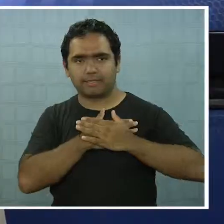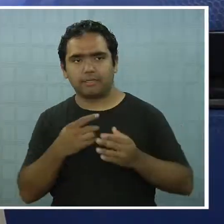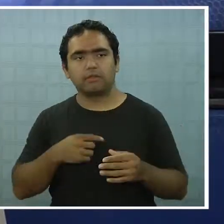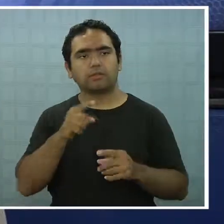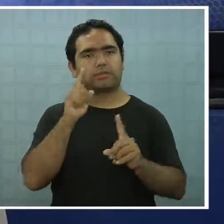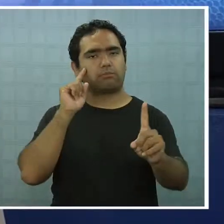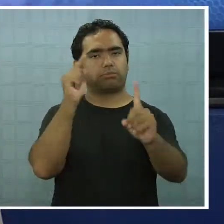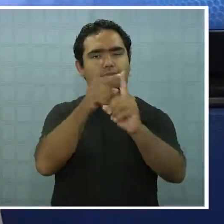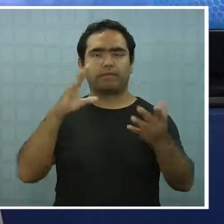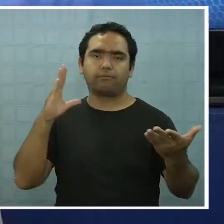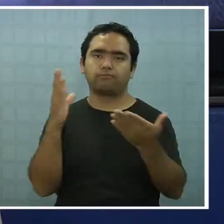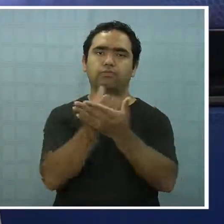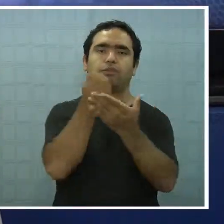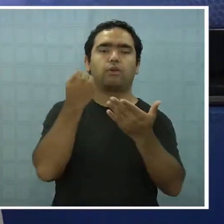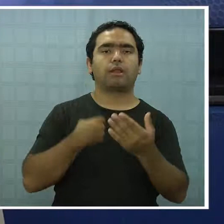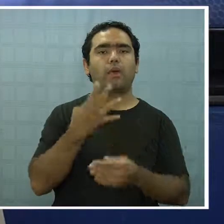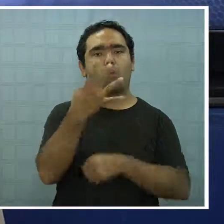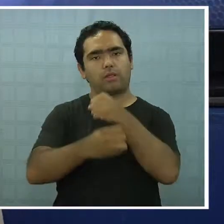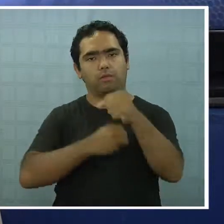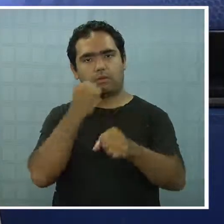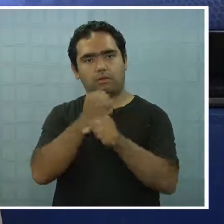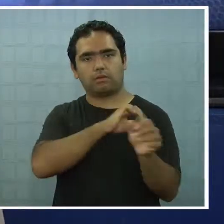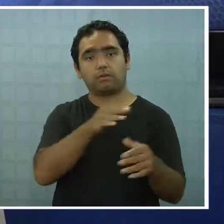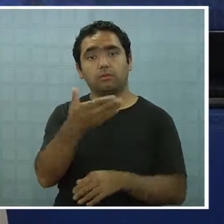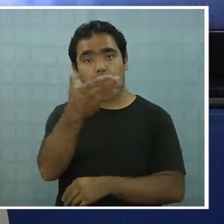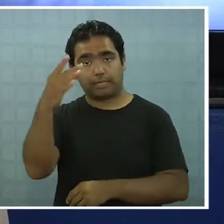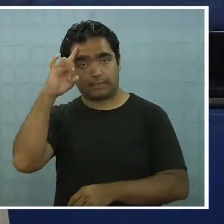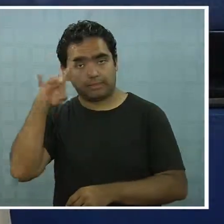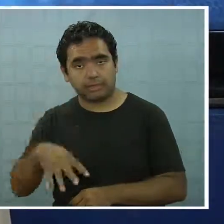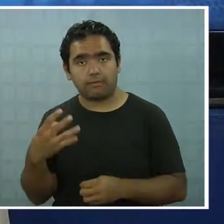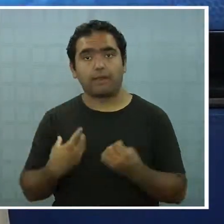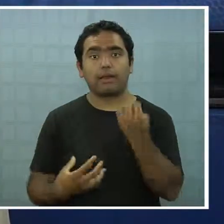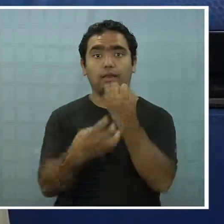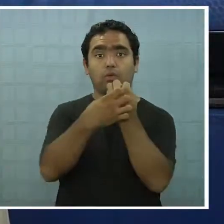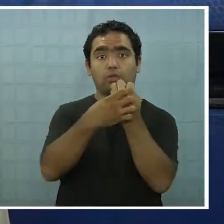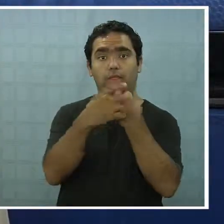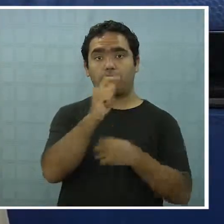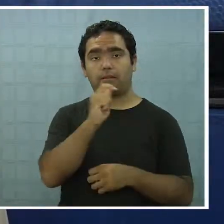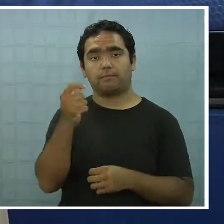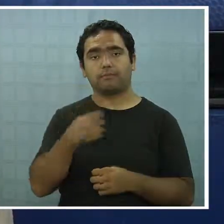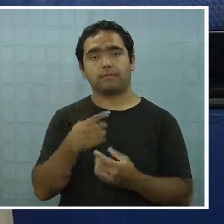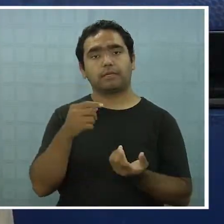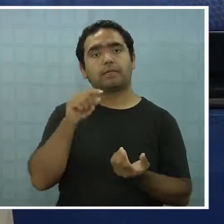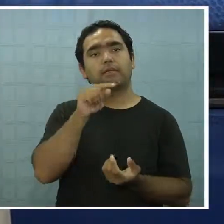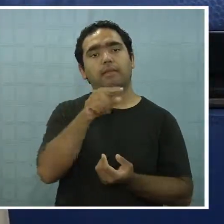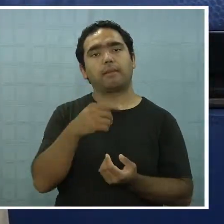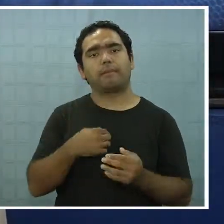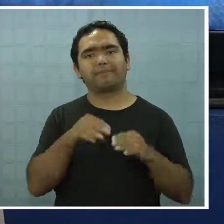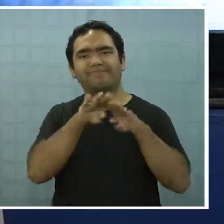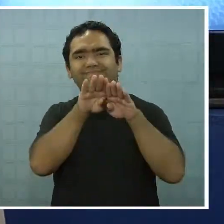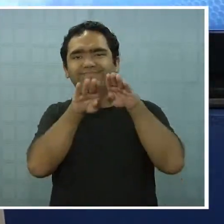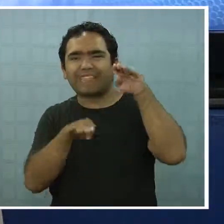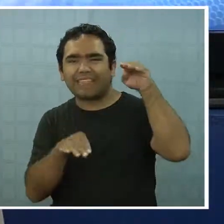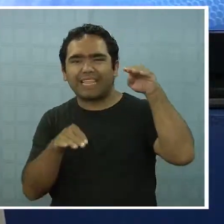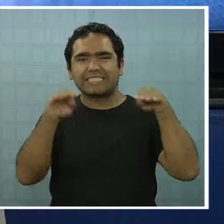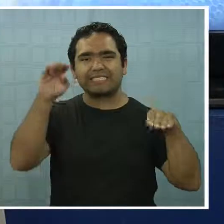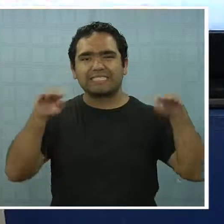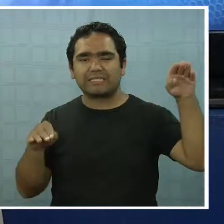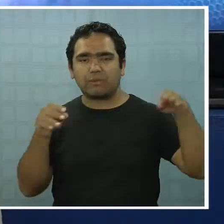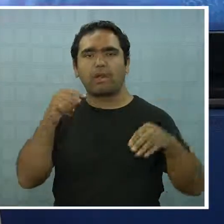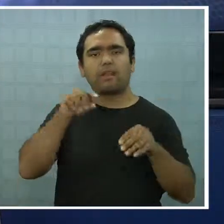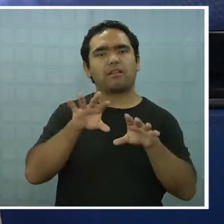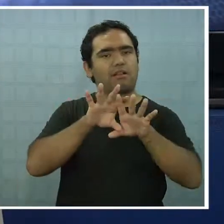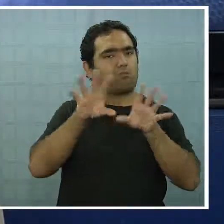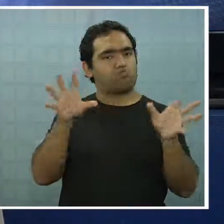esta meta. Yo creo que, desgraciadamente, usted sabe muy bien, vivimos en la región más desigual del mundo. No la más pobre, la más desigual. Y, naturalmente,